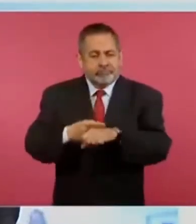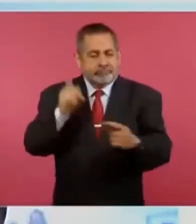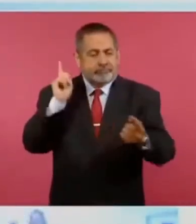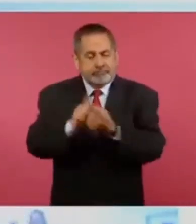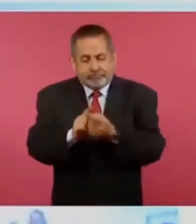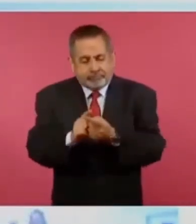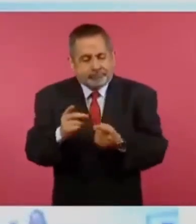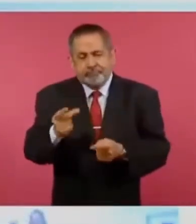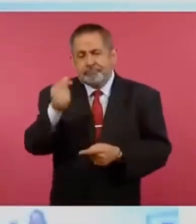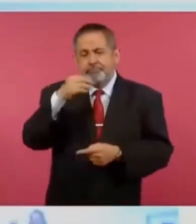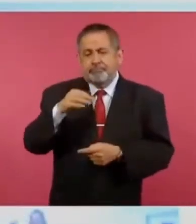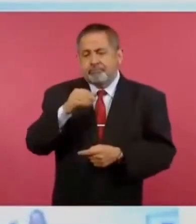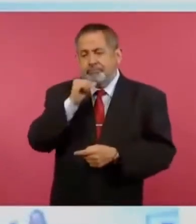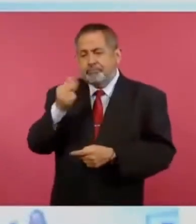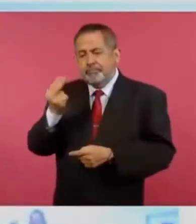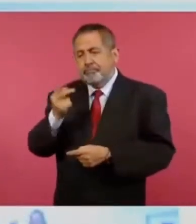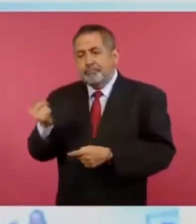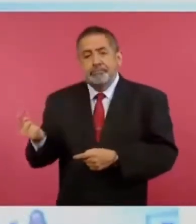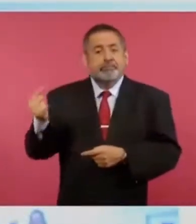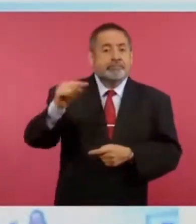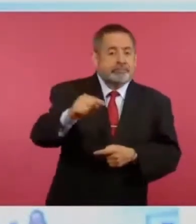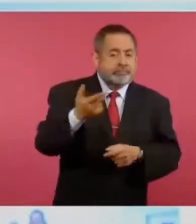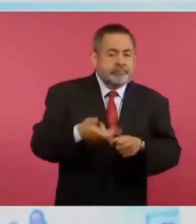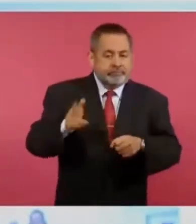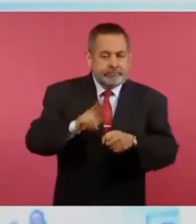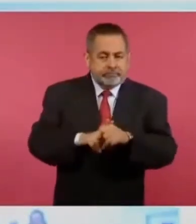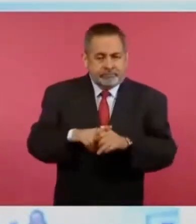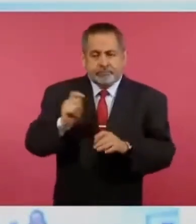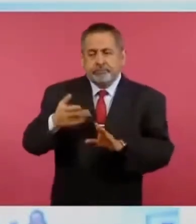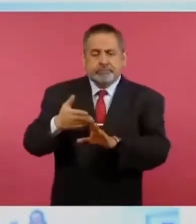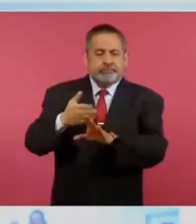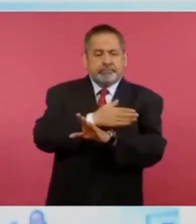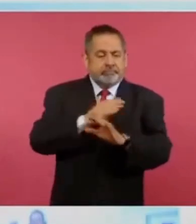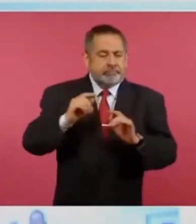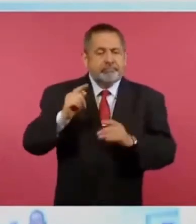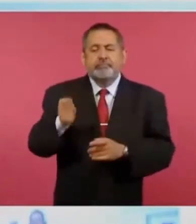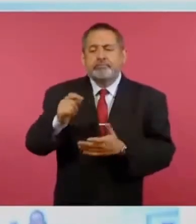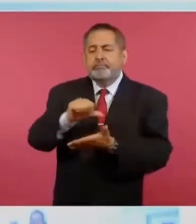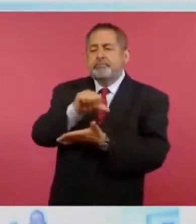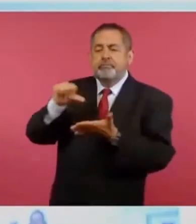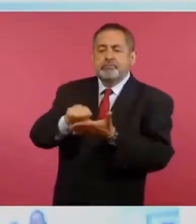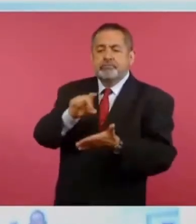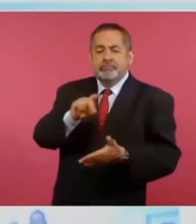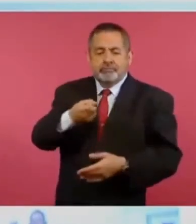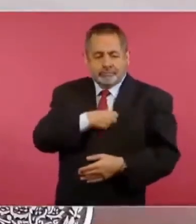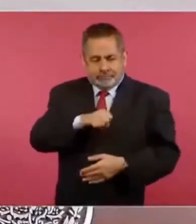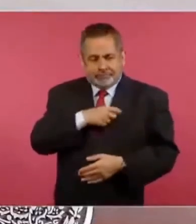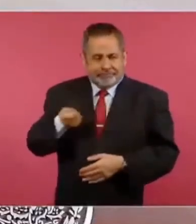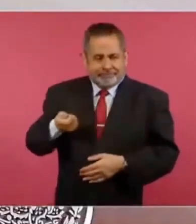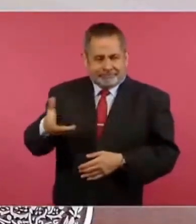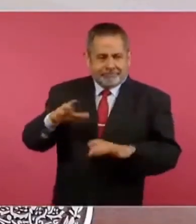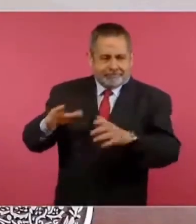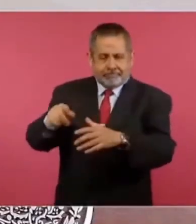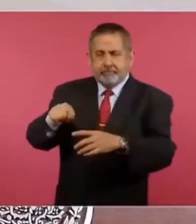sin necesidad de acudir a un hospital, la medicina preventiva, los centros de salud. Son